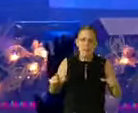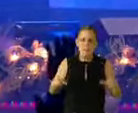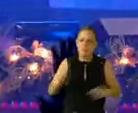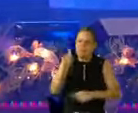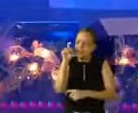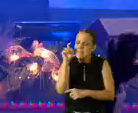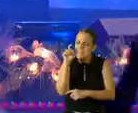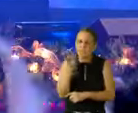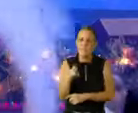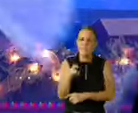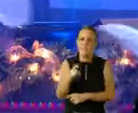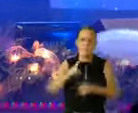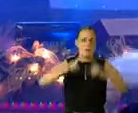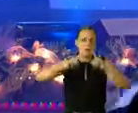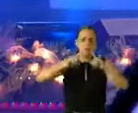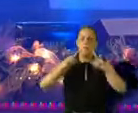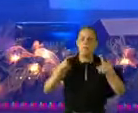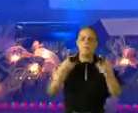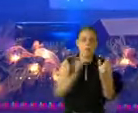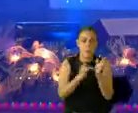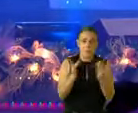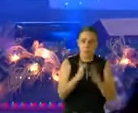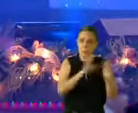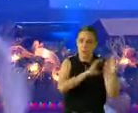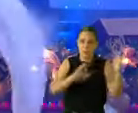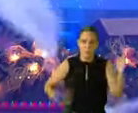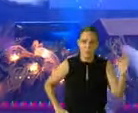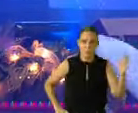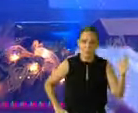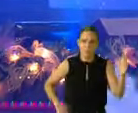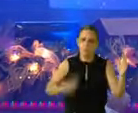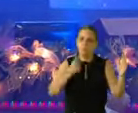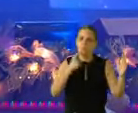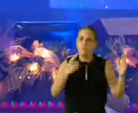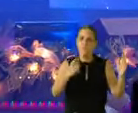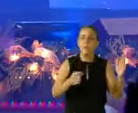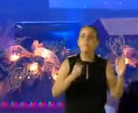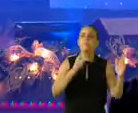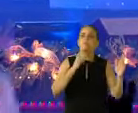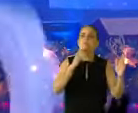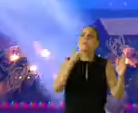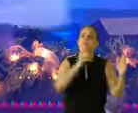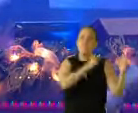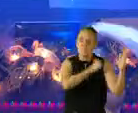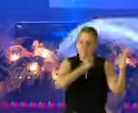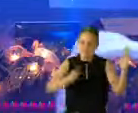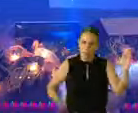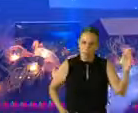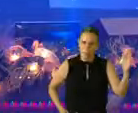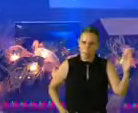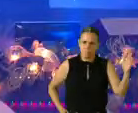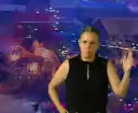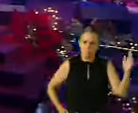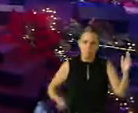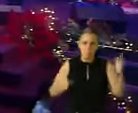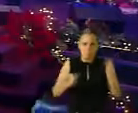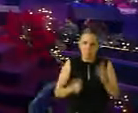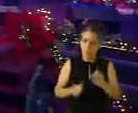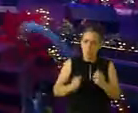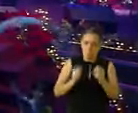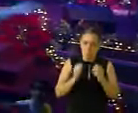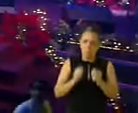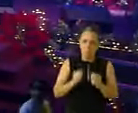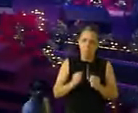que confesar que Jesucristo, diga, es el Señor. Alguien lo diga más fuerte, es el